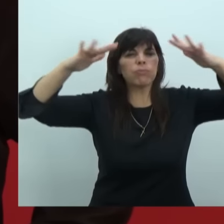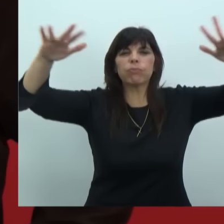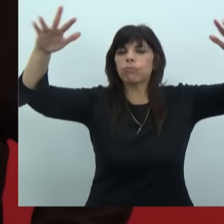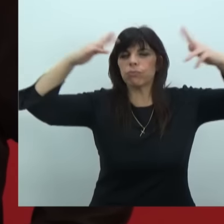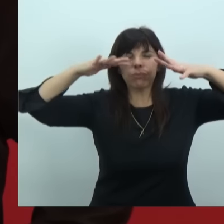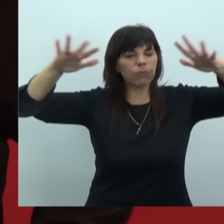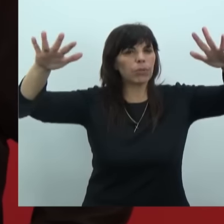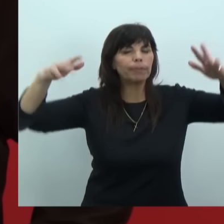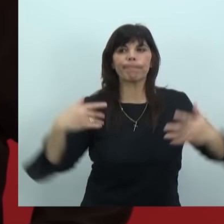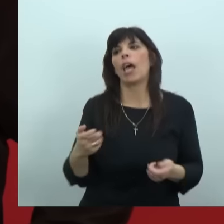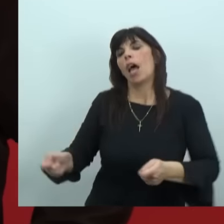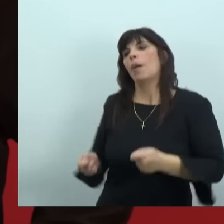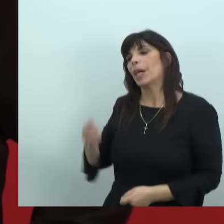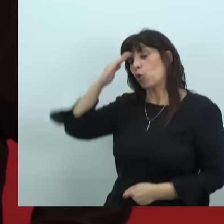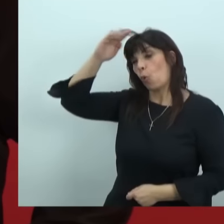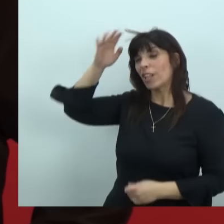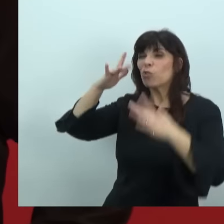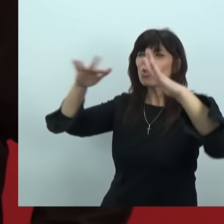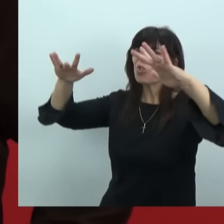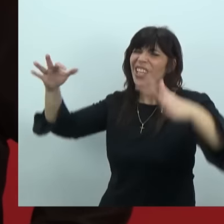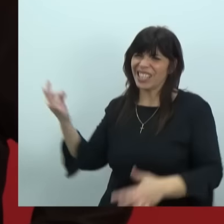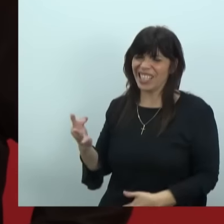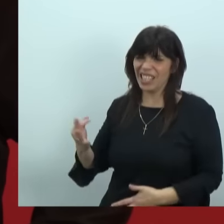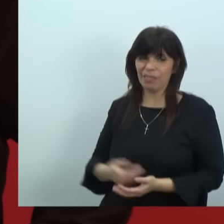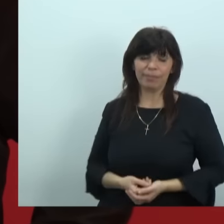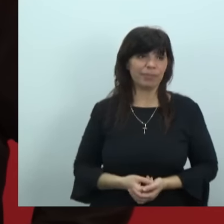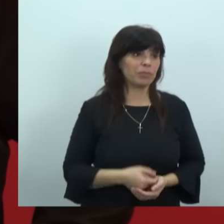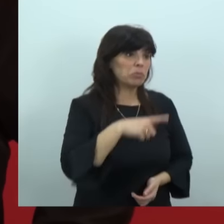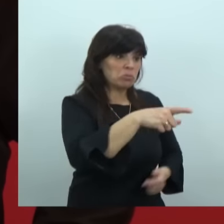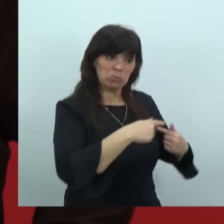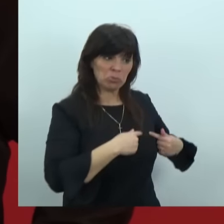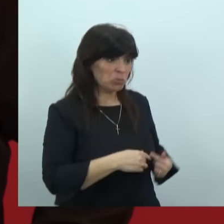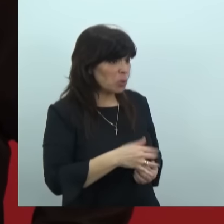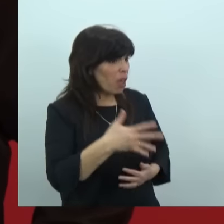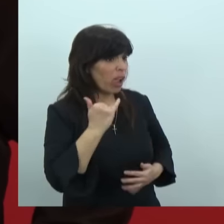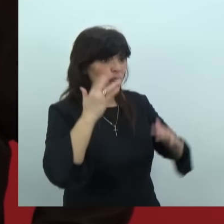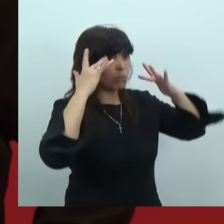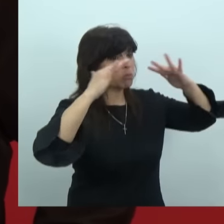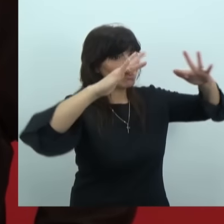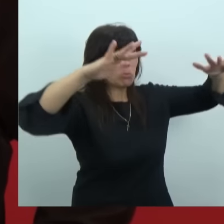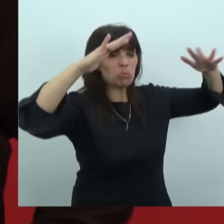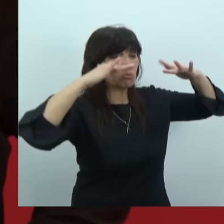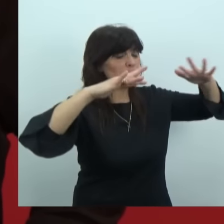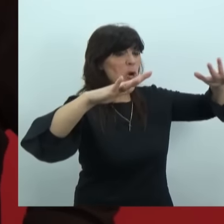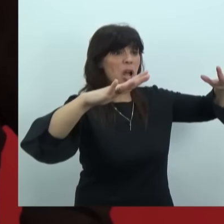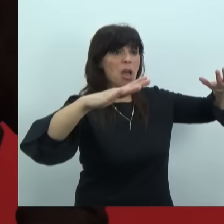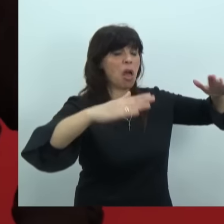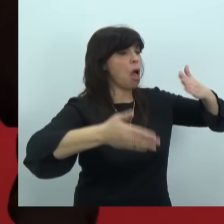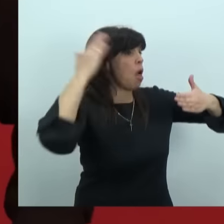soñar? Puedes soñar de lo que tú tengas en tu corazón. No hay